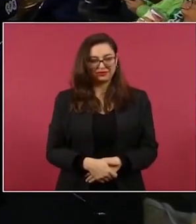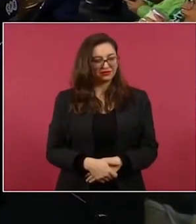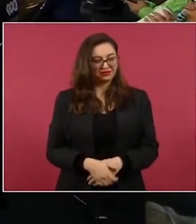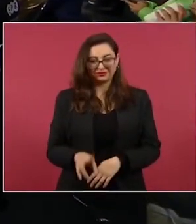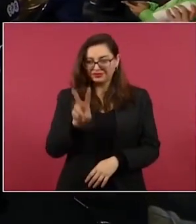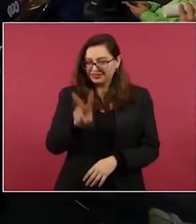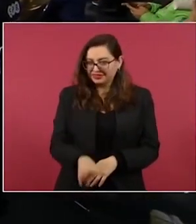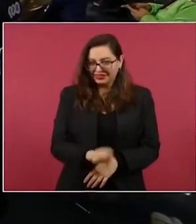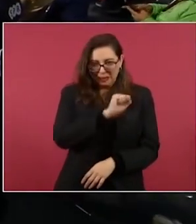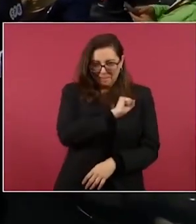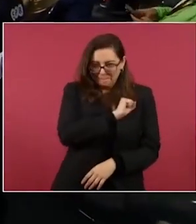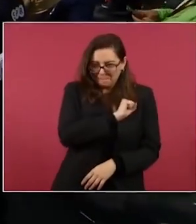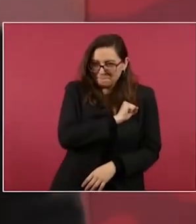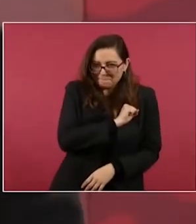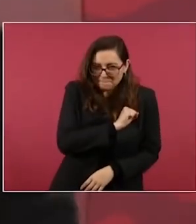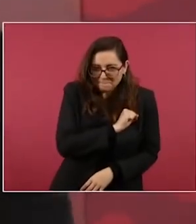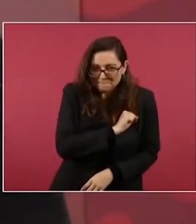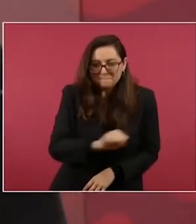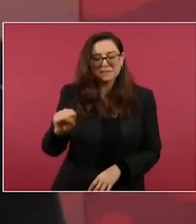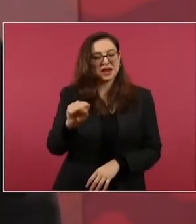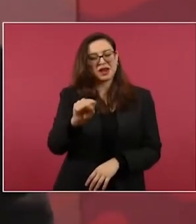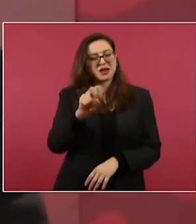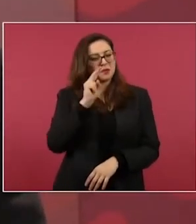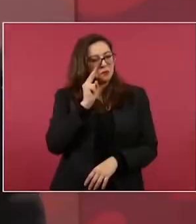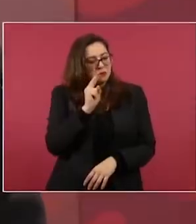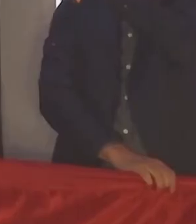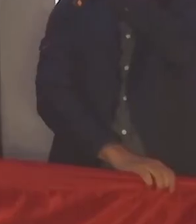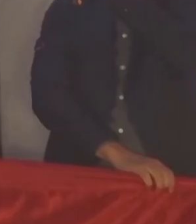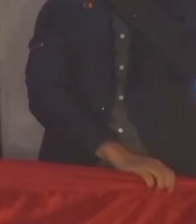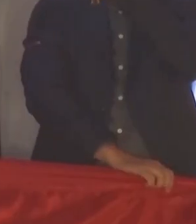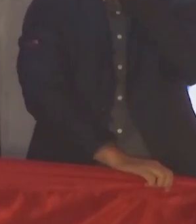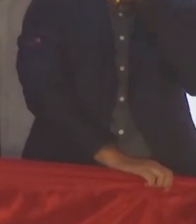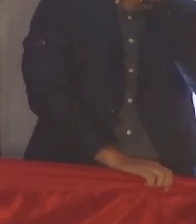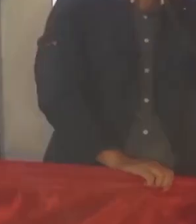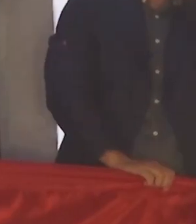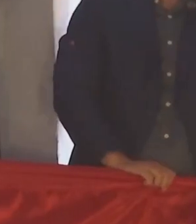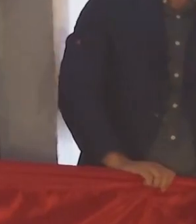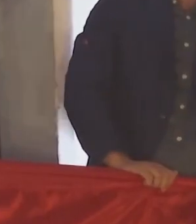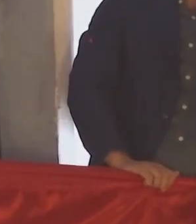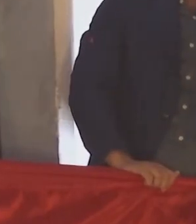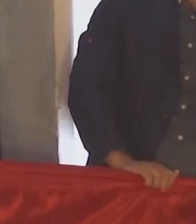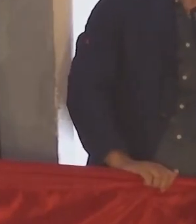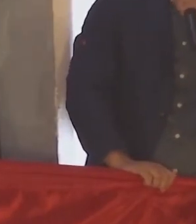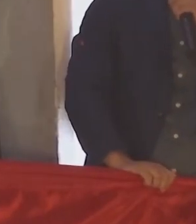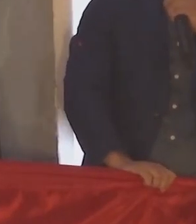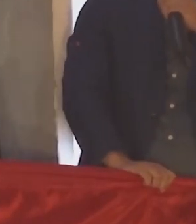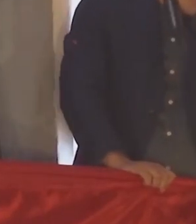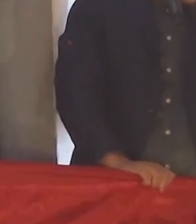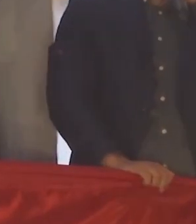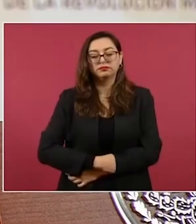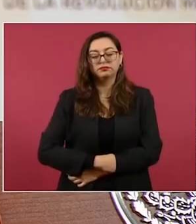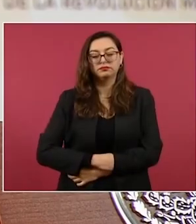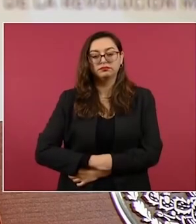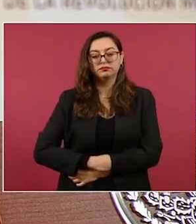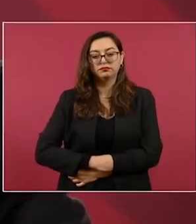y reiteró la voluntad de su gobierno de otorgar asilo diplomático al expresidente peruano Pedro castillo y sus familiares cercanos